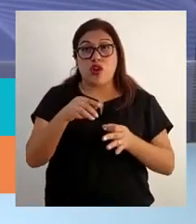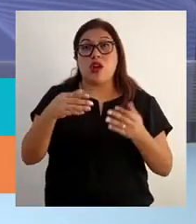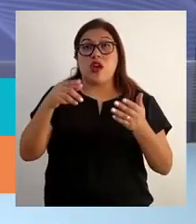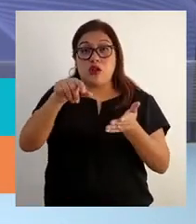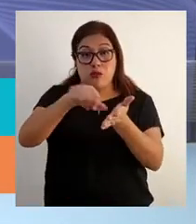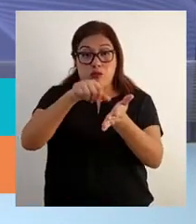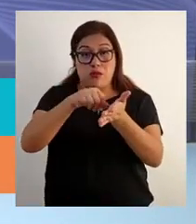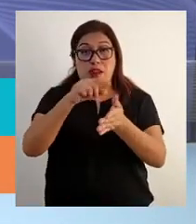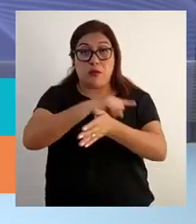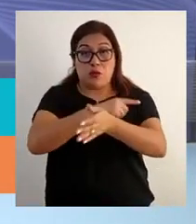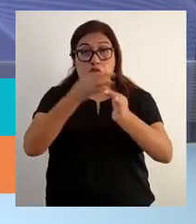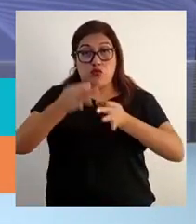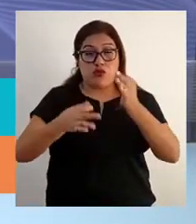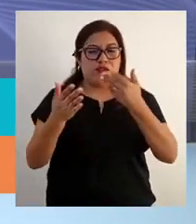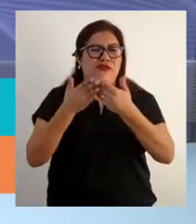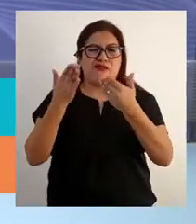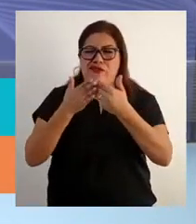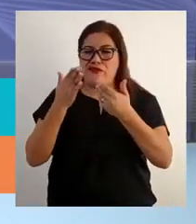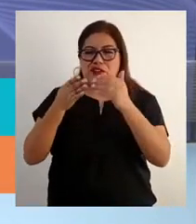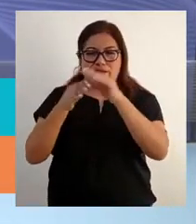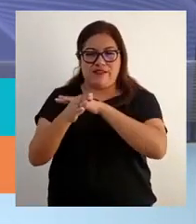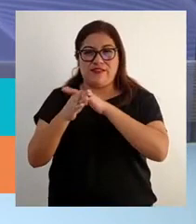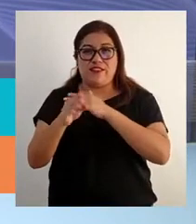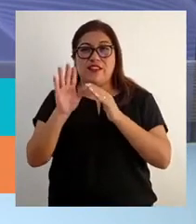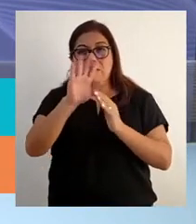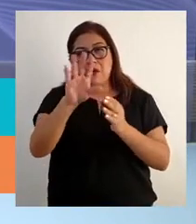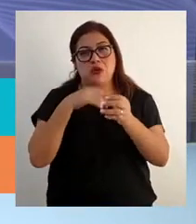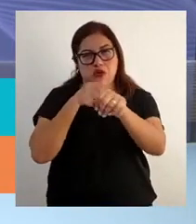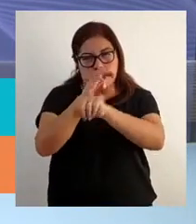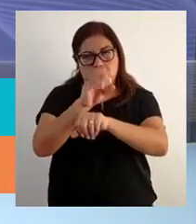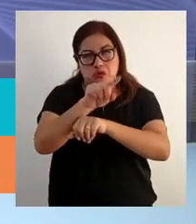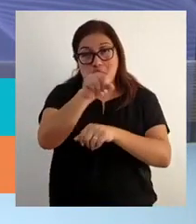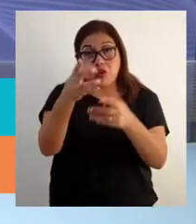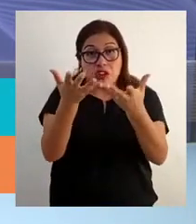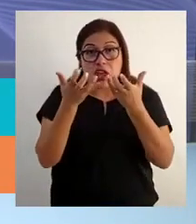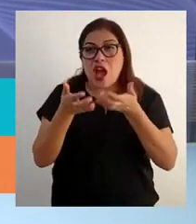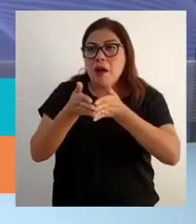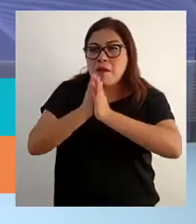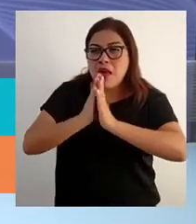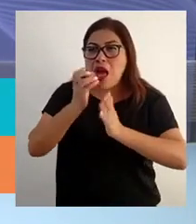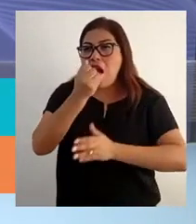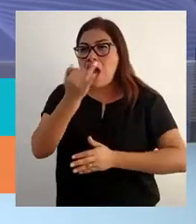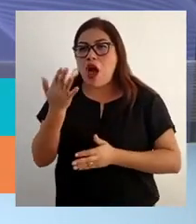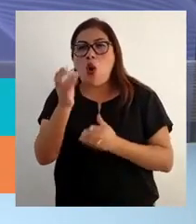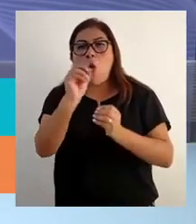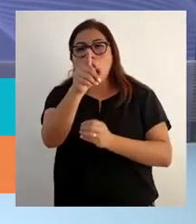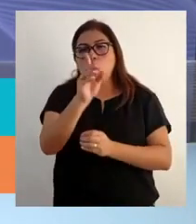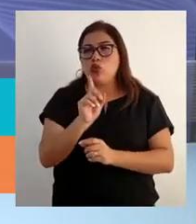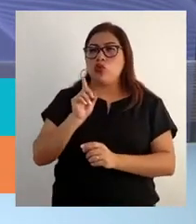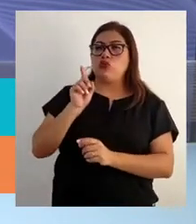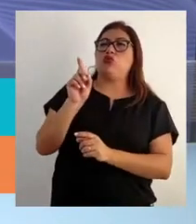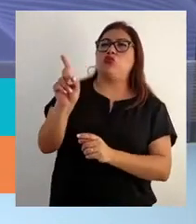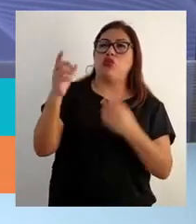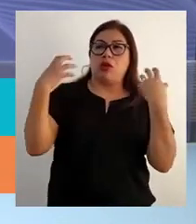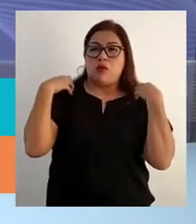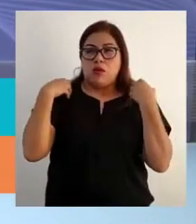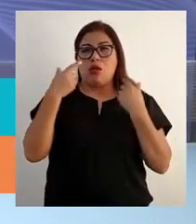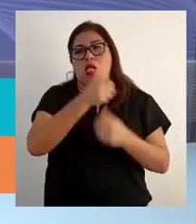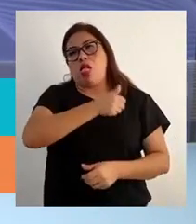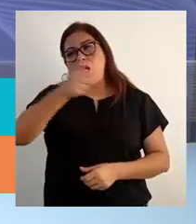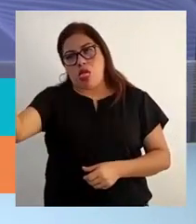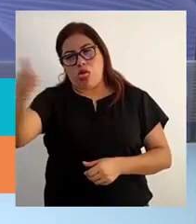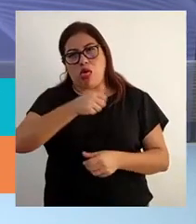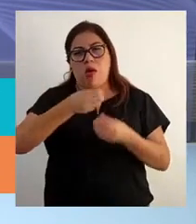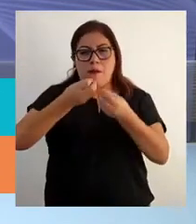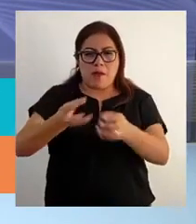recomendaría a nuestros amigos, antes de hacer un pedido, antes de hacer de apersonarse a las sedes judiciales, porque es un gasto ir, ¿no? Una pérdida de